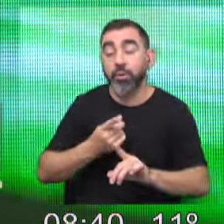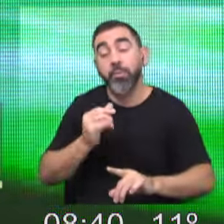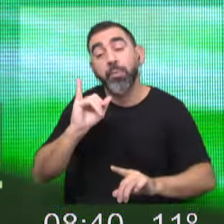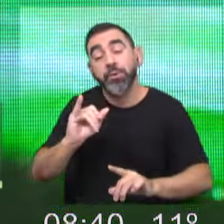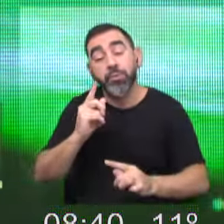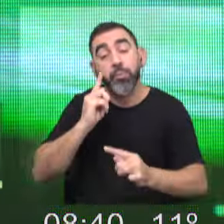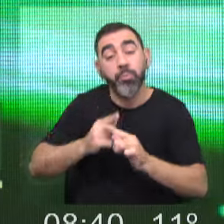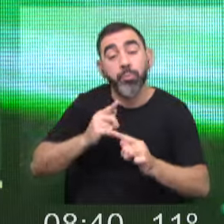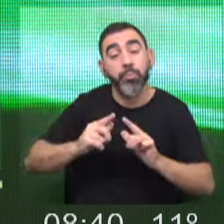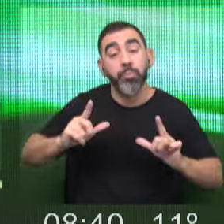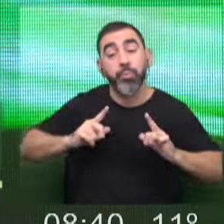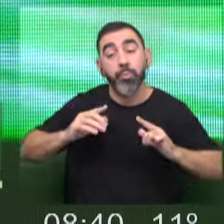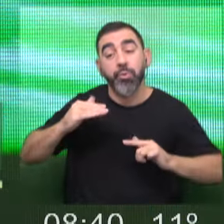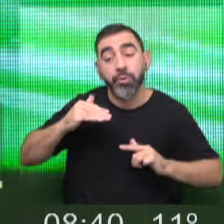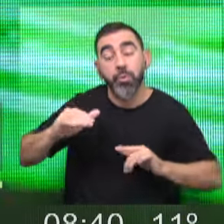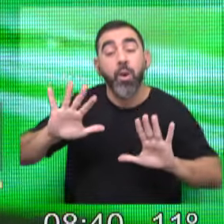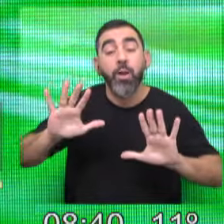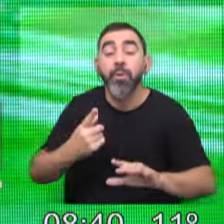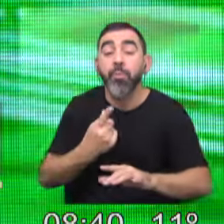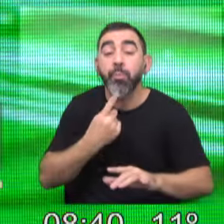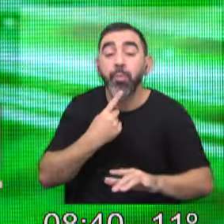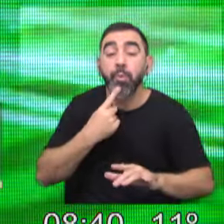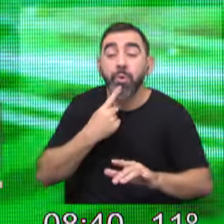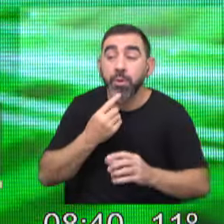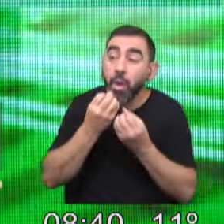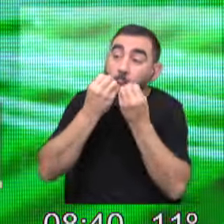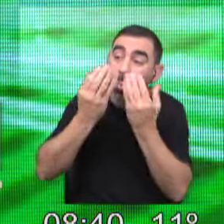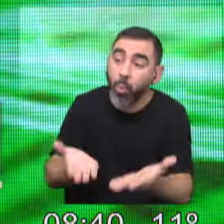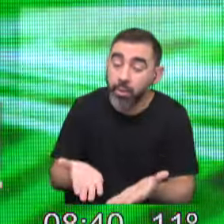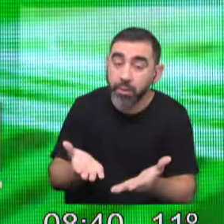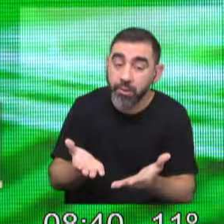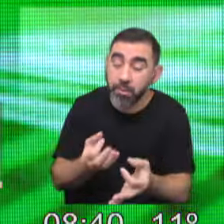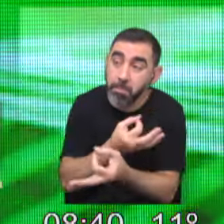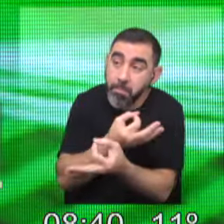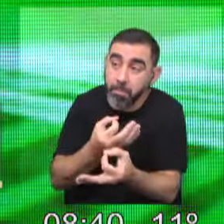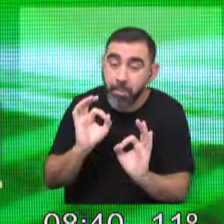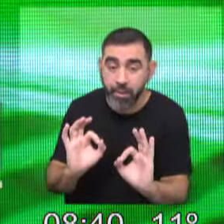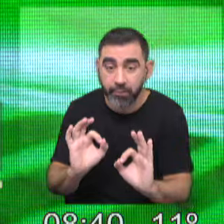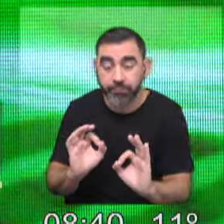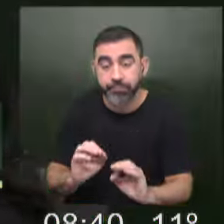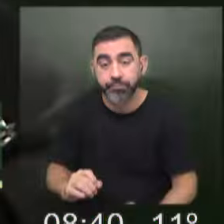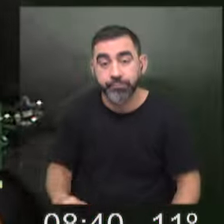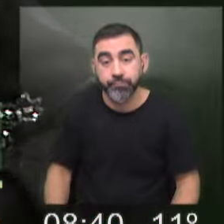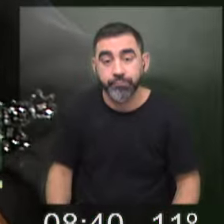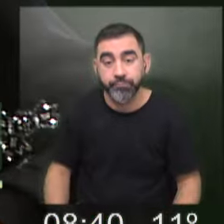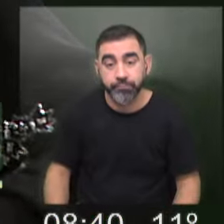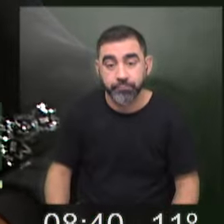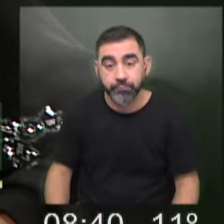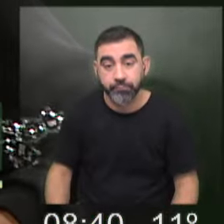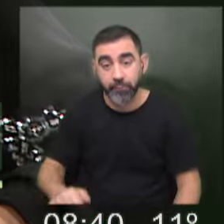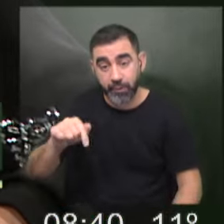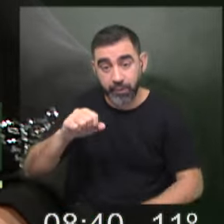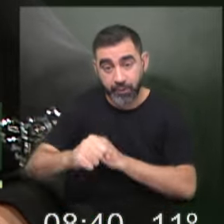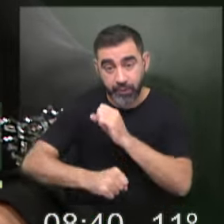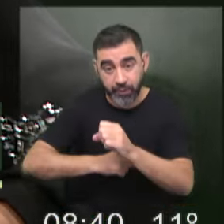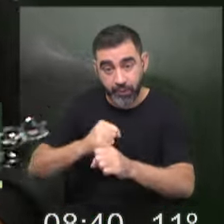que tenemos que estar esperanzados que quizás las políticas están siendo en la dirección correcta. Lo señalo, este año viene en el